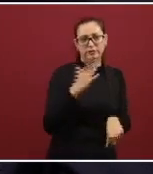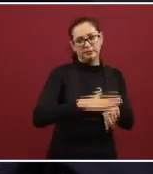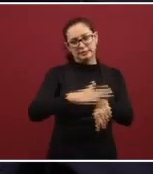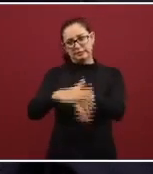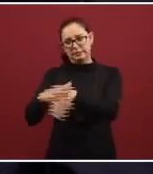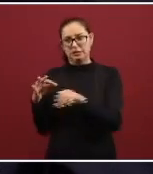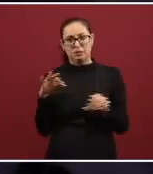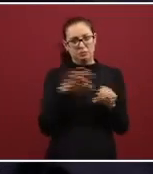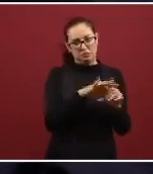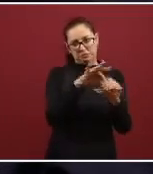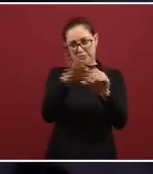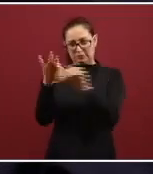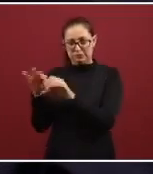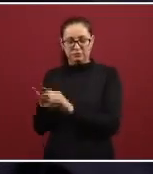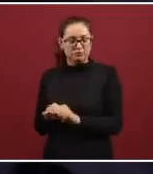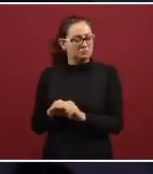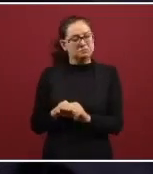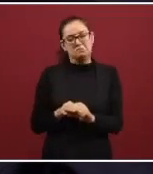Si no es así,